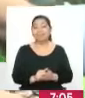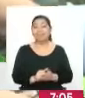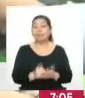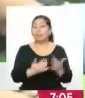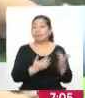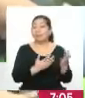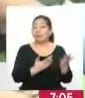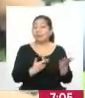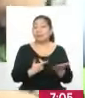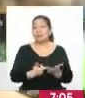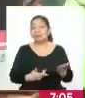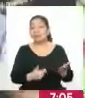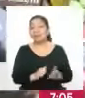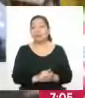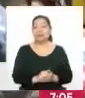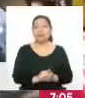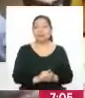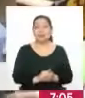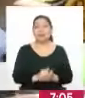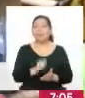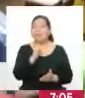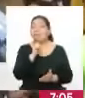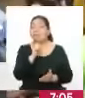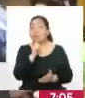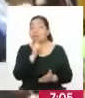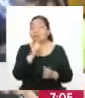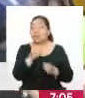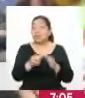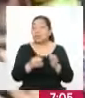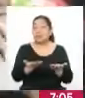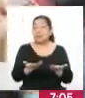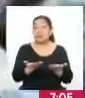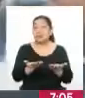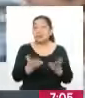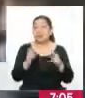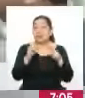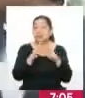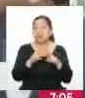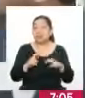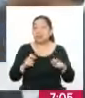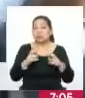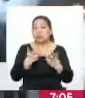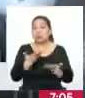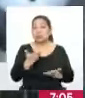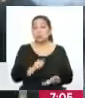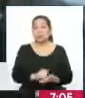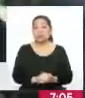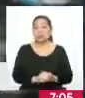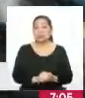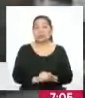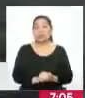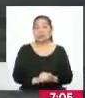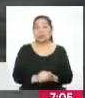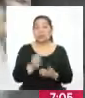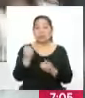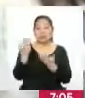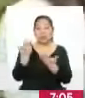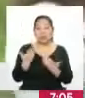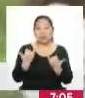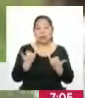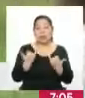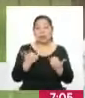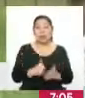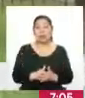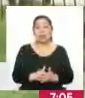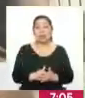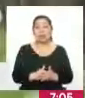la espera. Entonces, todavía esto está en investigación. La primera información que se manejaba